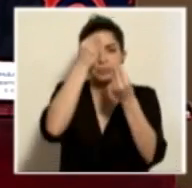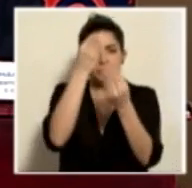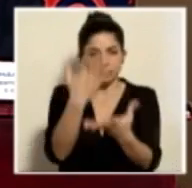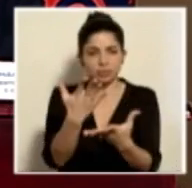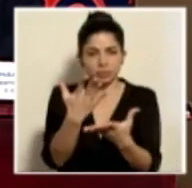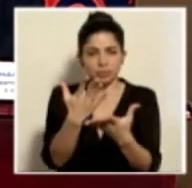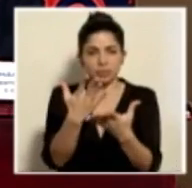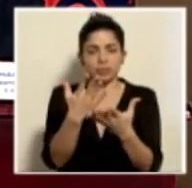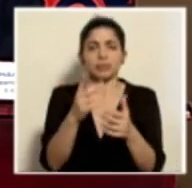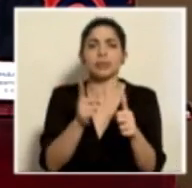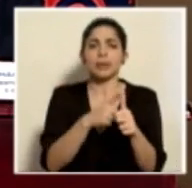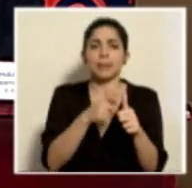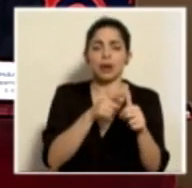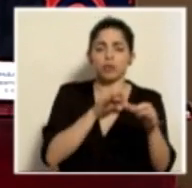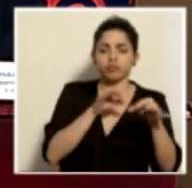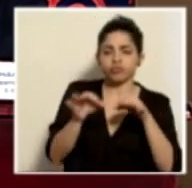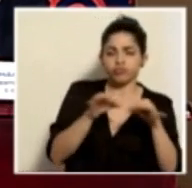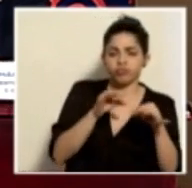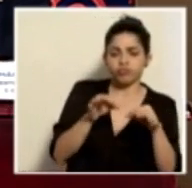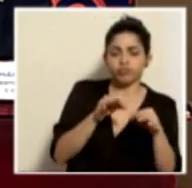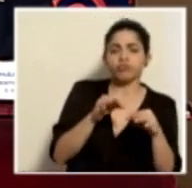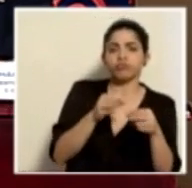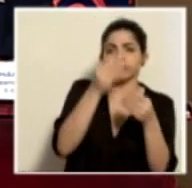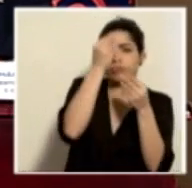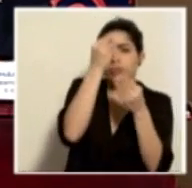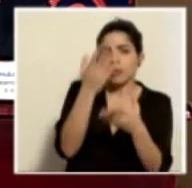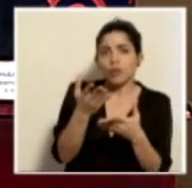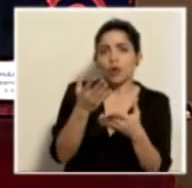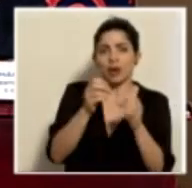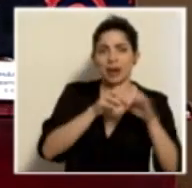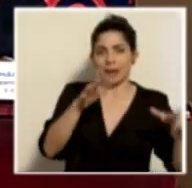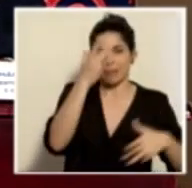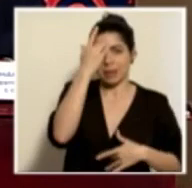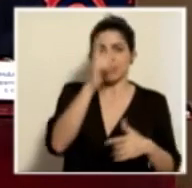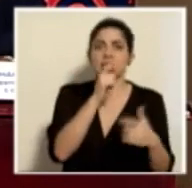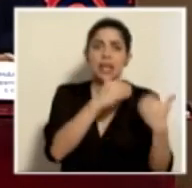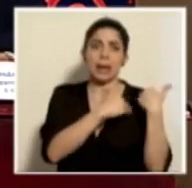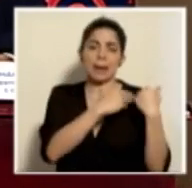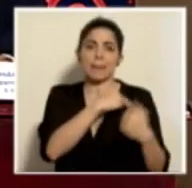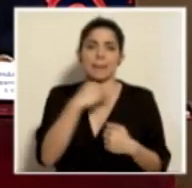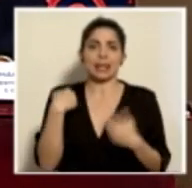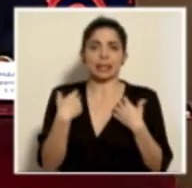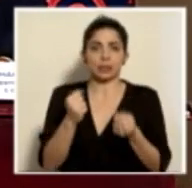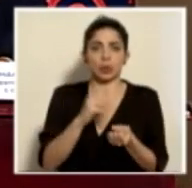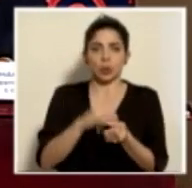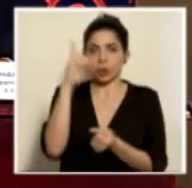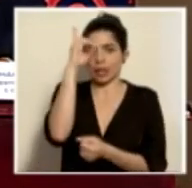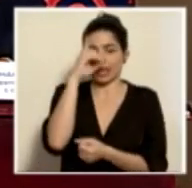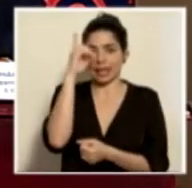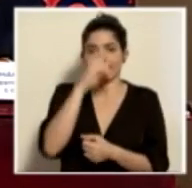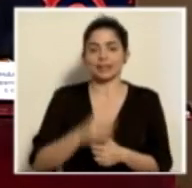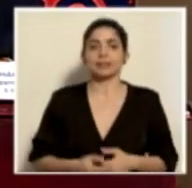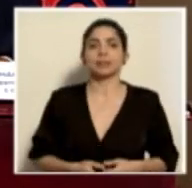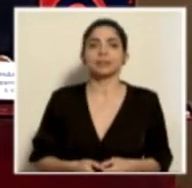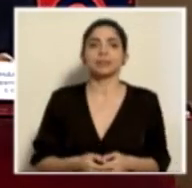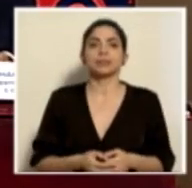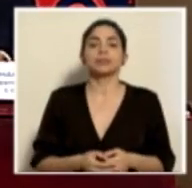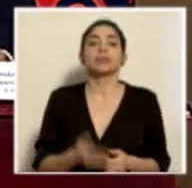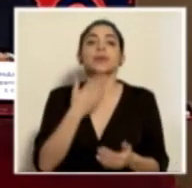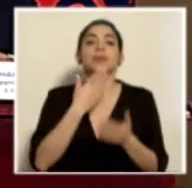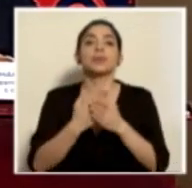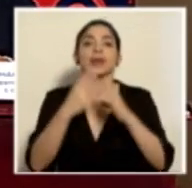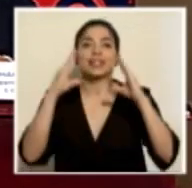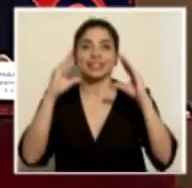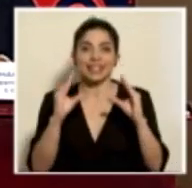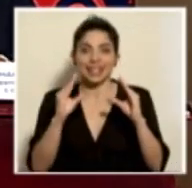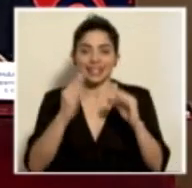reporte con el detalle del reporte epidemiológico por parte del señor ministro de Salud, doctor Daniel Salas. Muy buenas